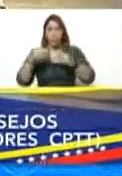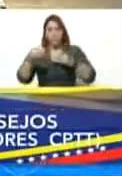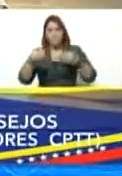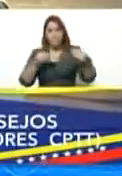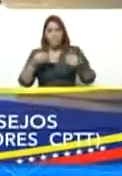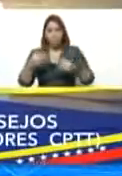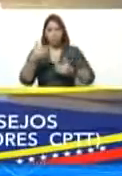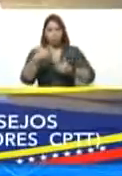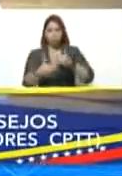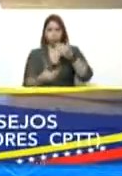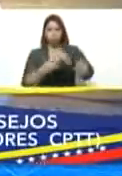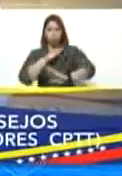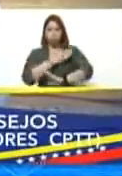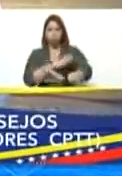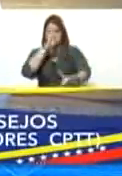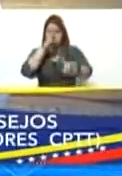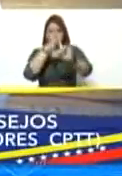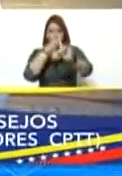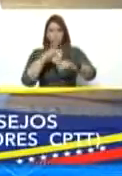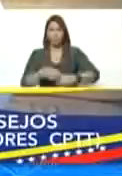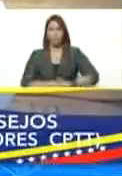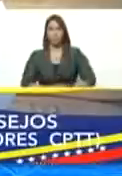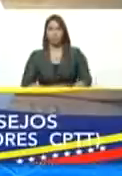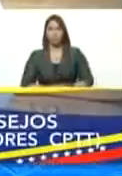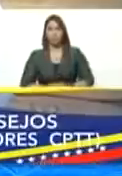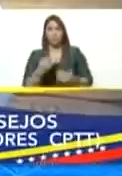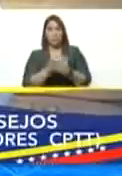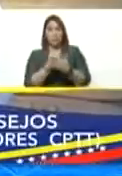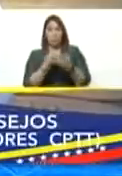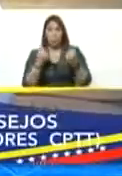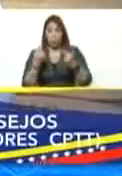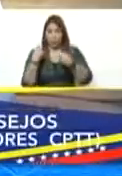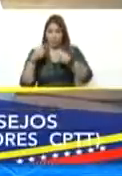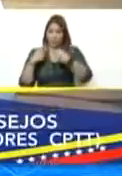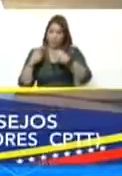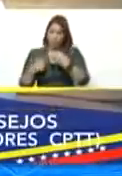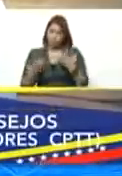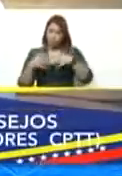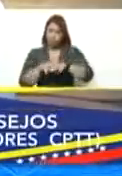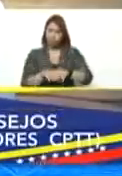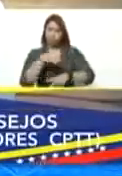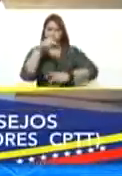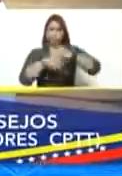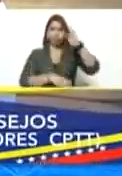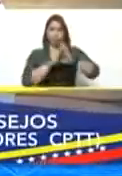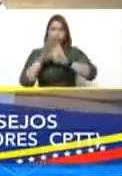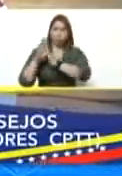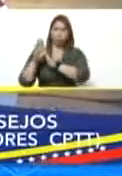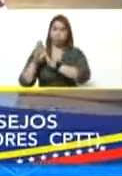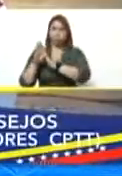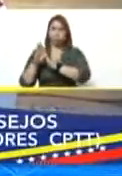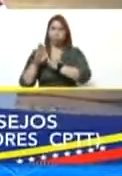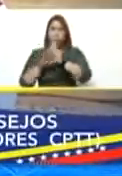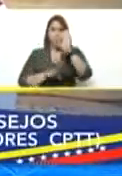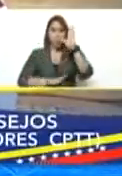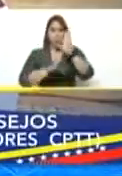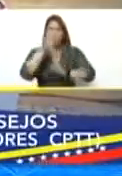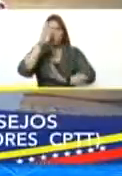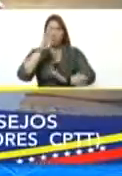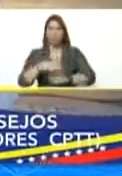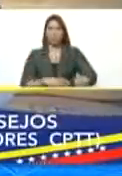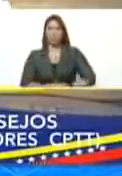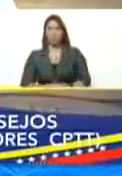marchar firmemente hacia el objetivo. Una economía diversificada, productiva, en crecimiento